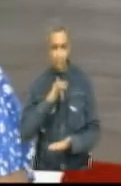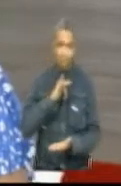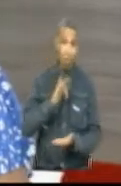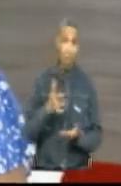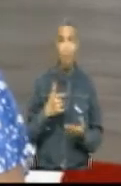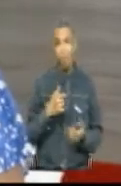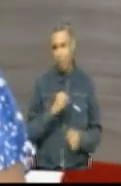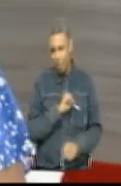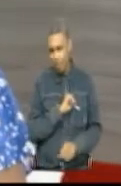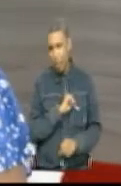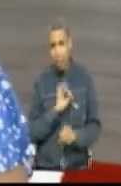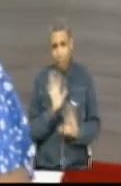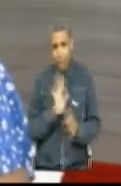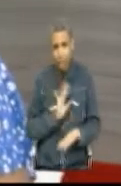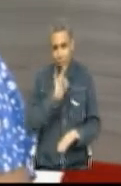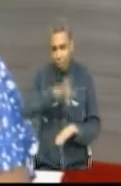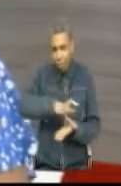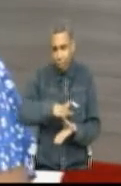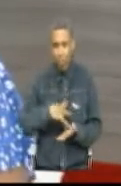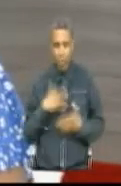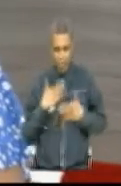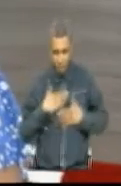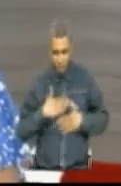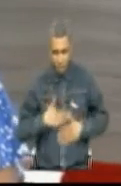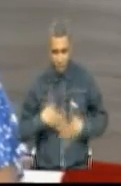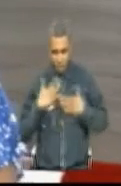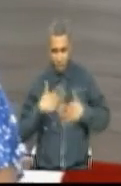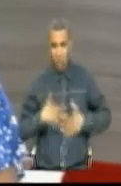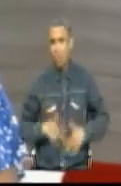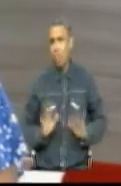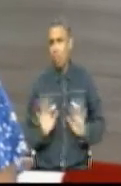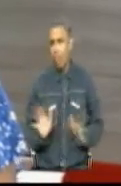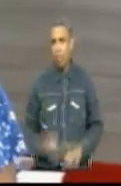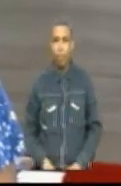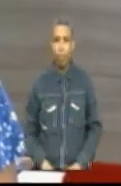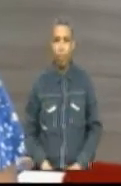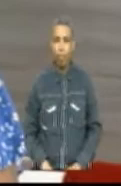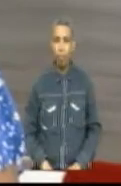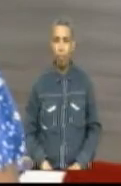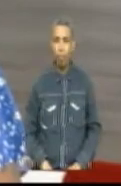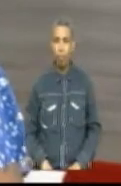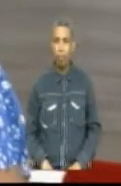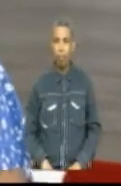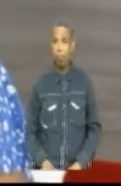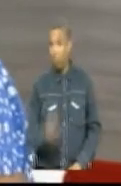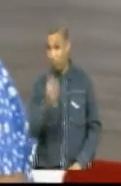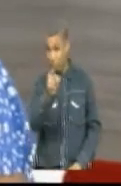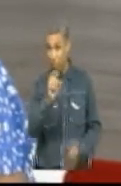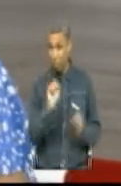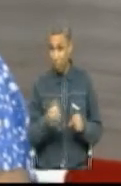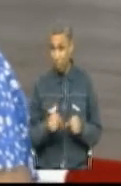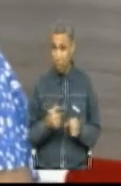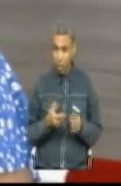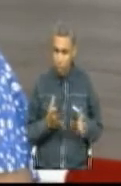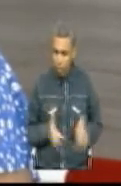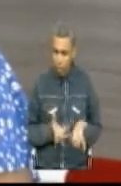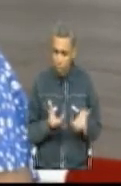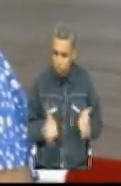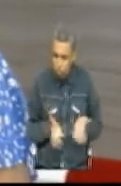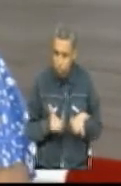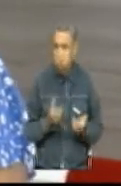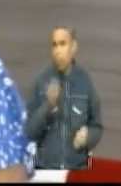ya hoy estoy acá le recomiendo a todas las personas que es muy deliciosa la ensalada